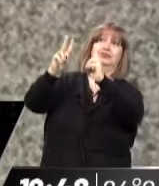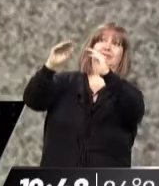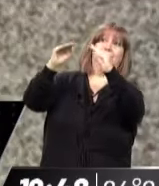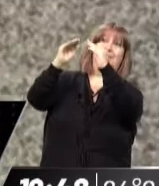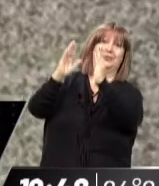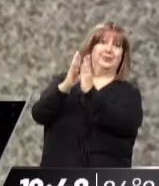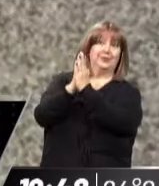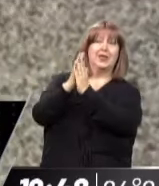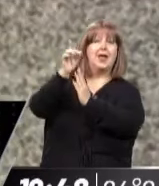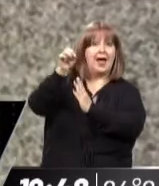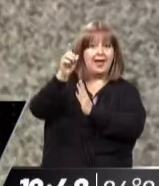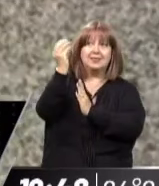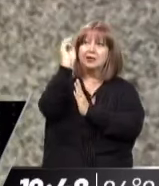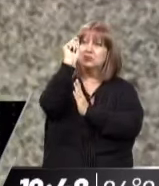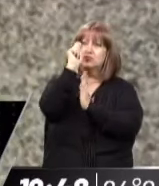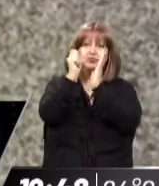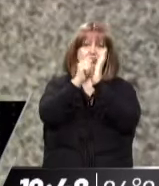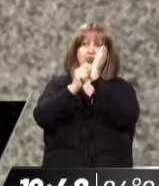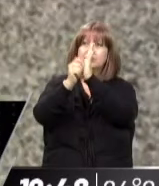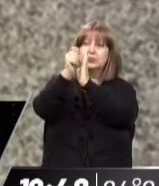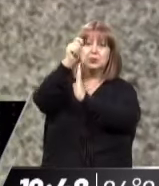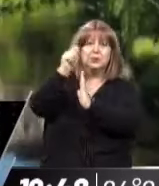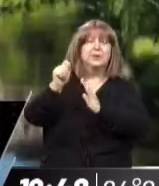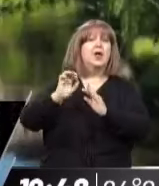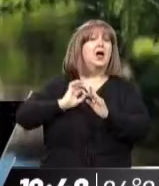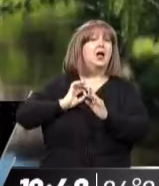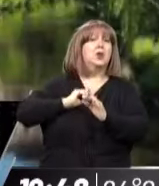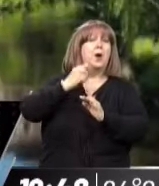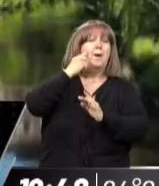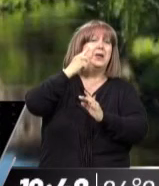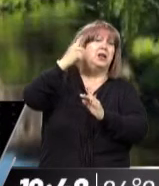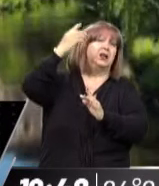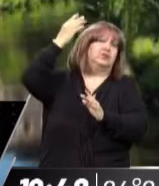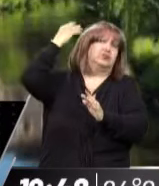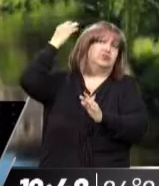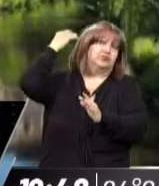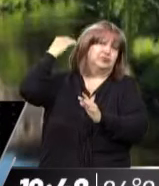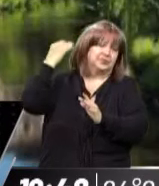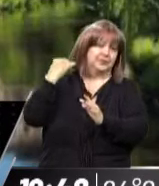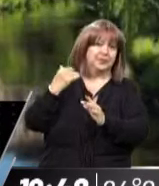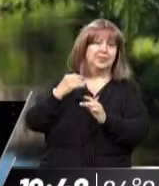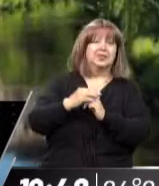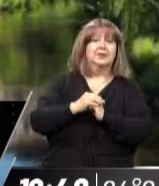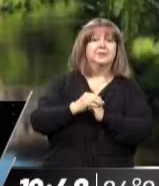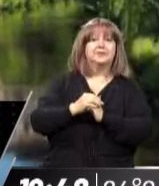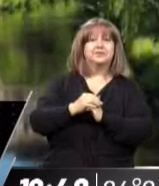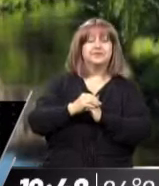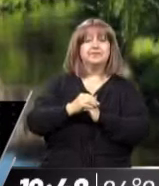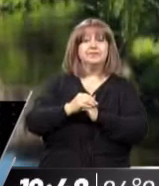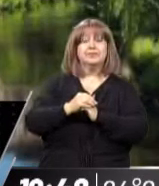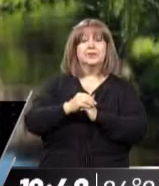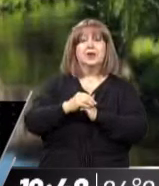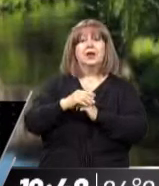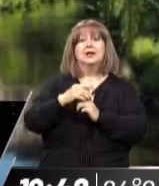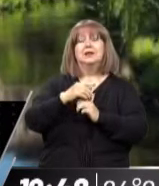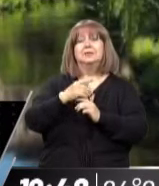Claro que es una experiencia increíble y construcción Data de mil años antes de Cristo de ser